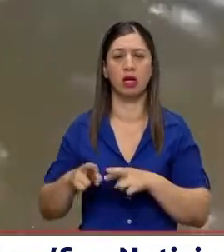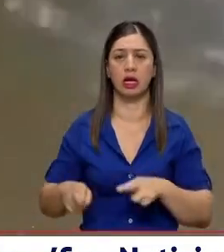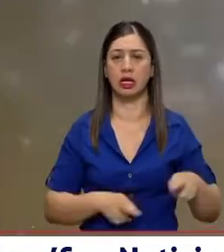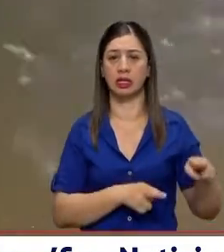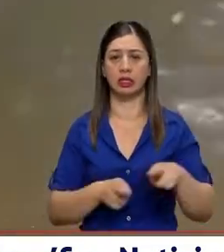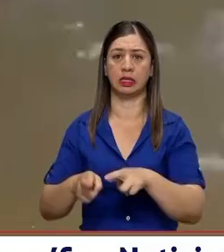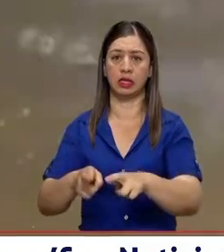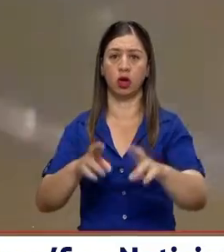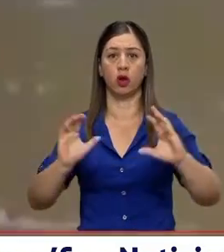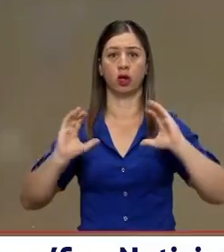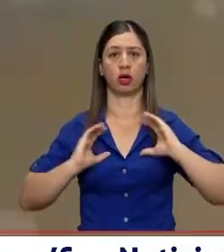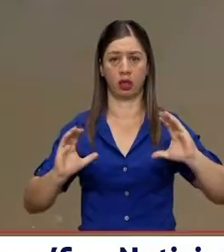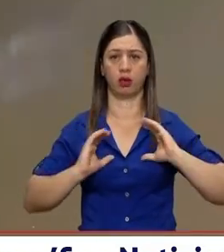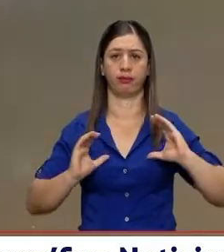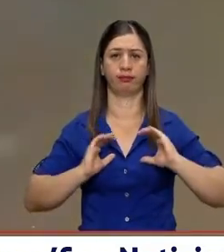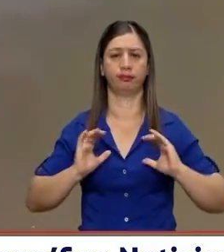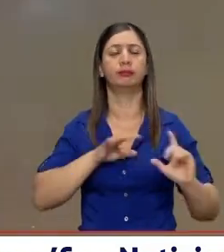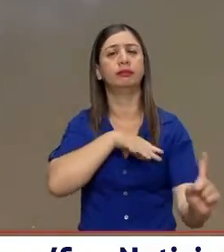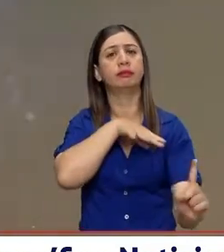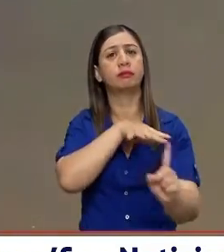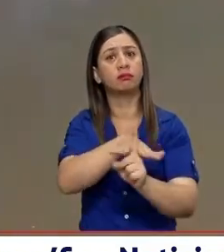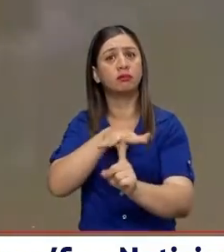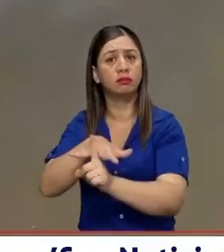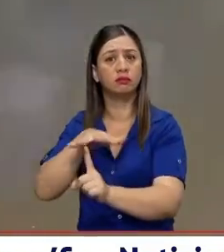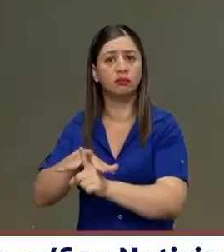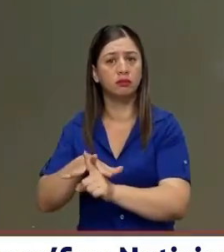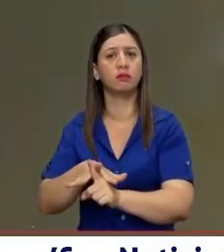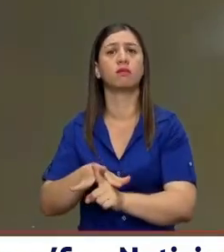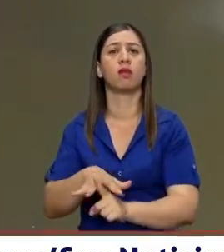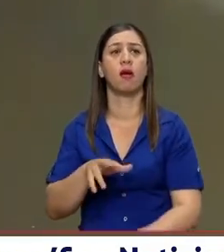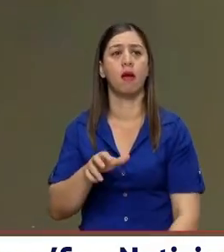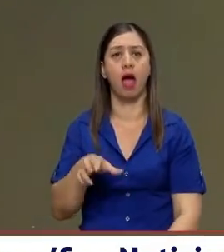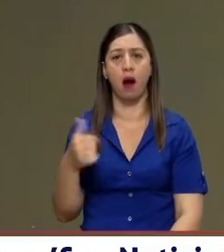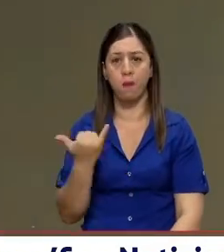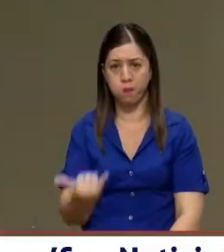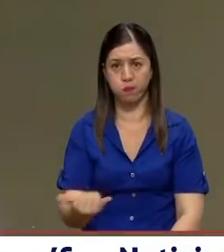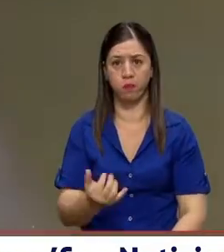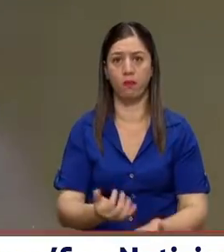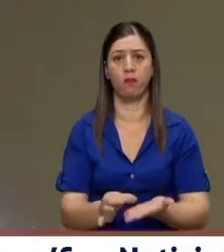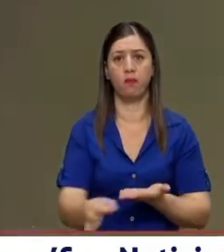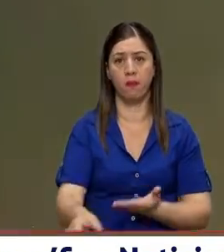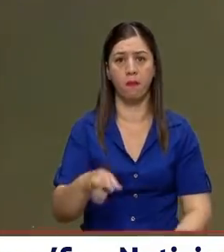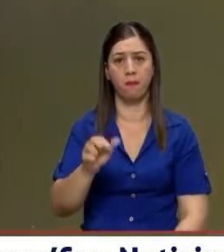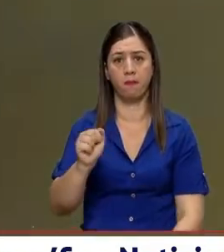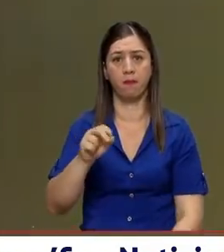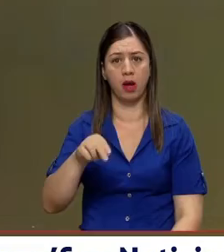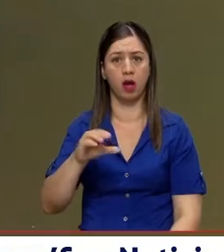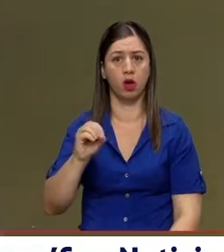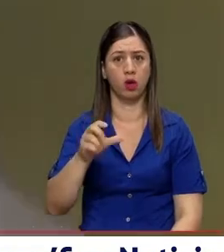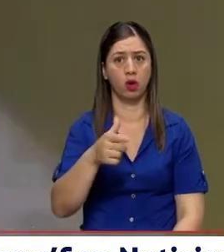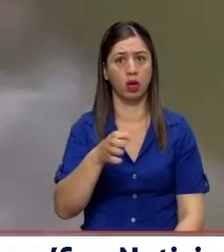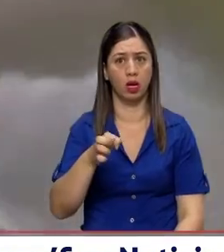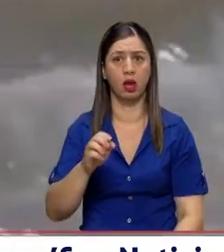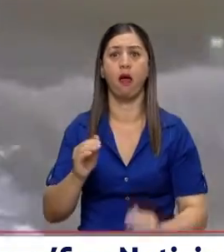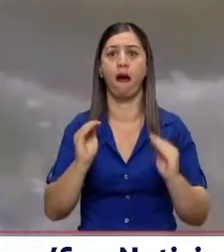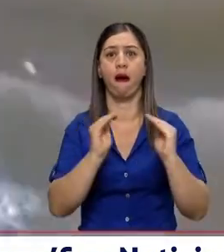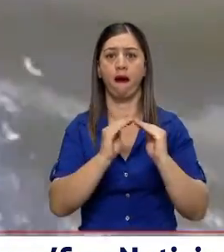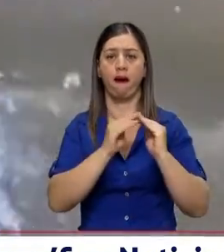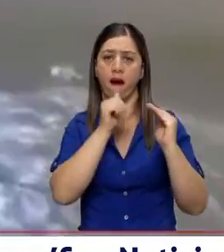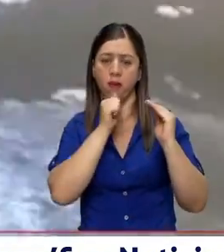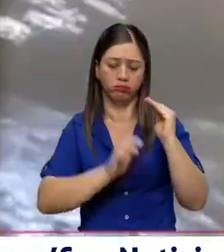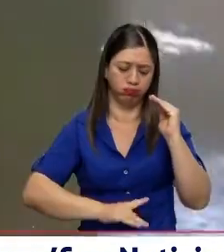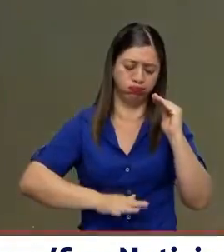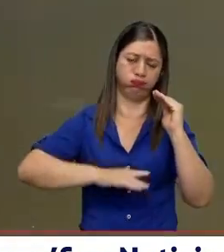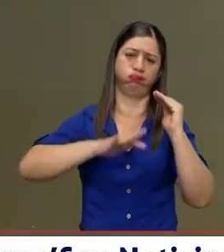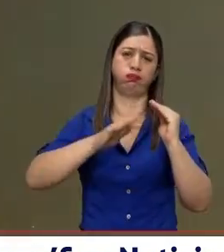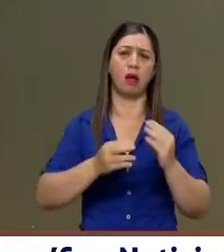Caquetá, dejando afectaciones en cultivos de pancoger, como también inundaciones en las viviendas, pérdidas